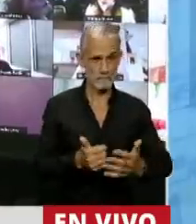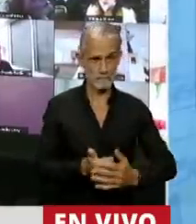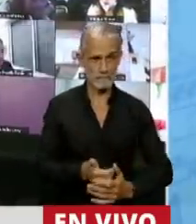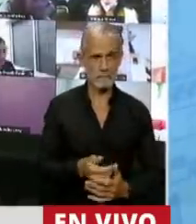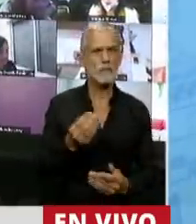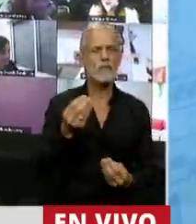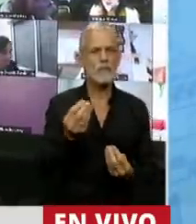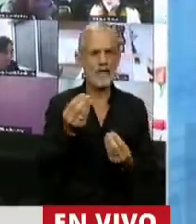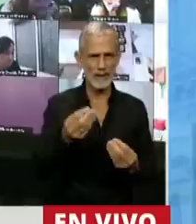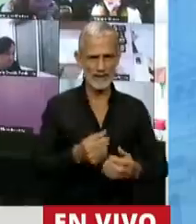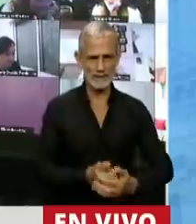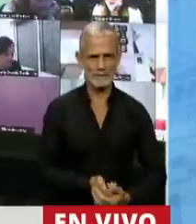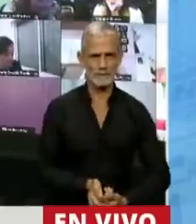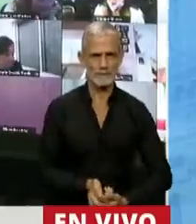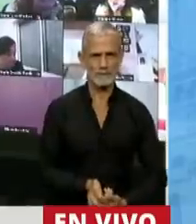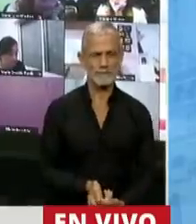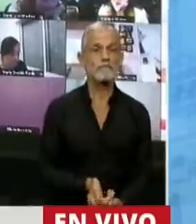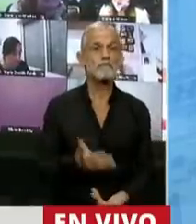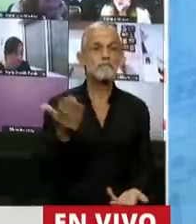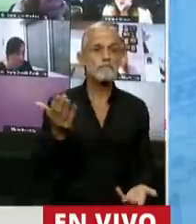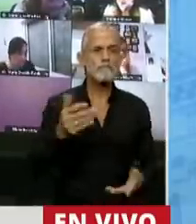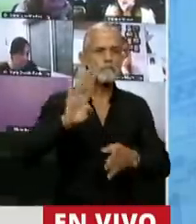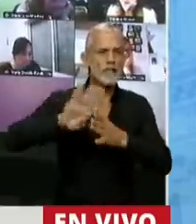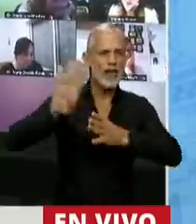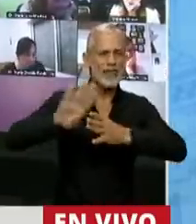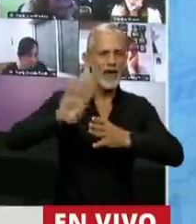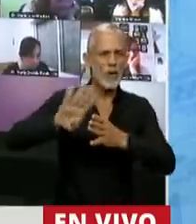¿Qué es lo que sucede? La deuda